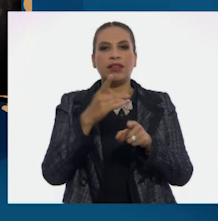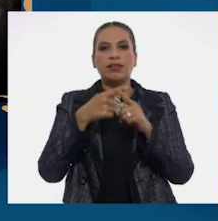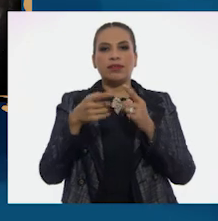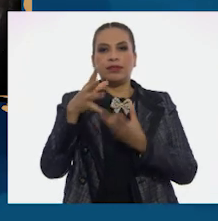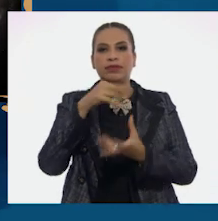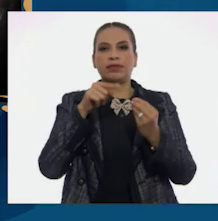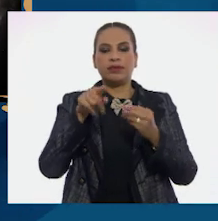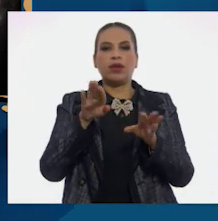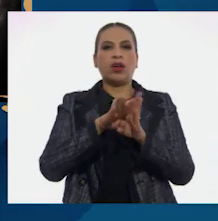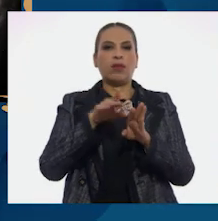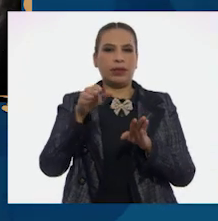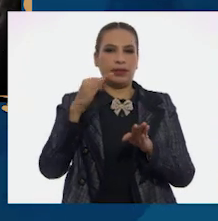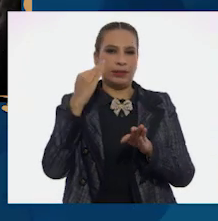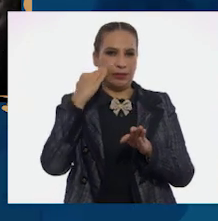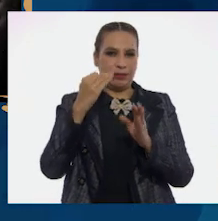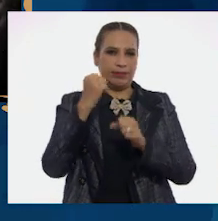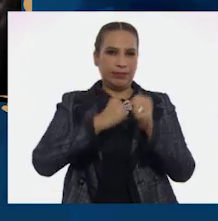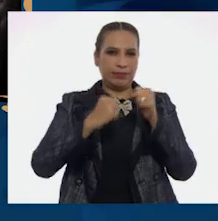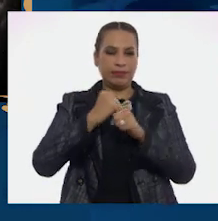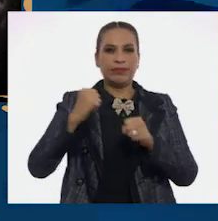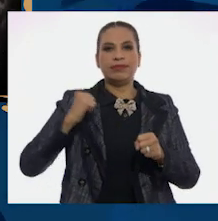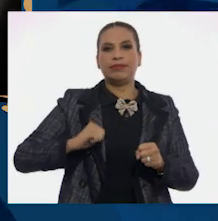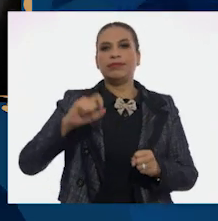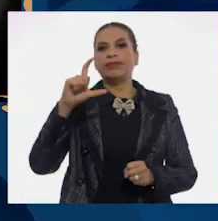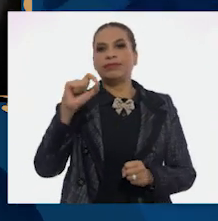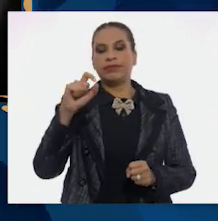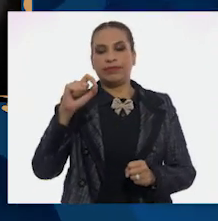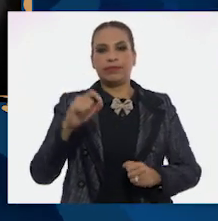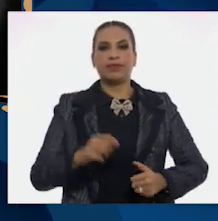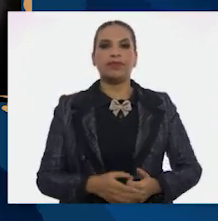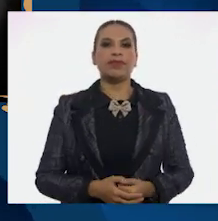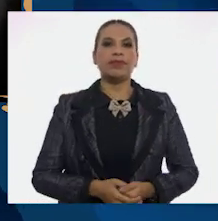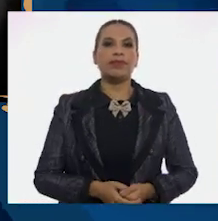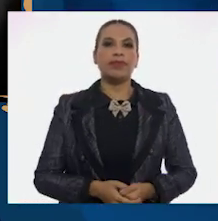oposición al régimen en los primeros años del siglo XX.